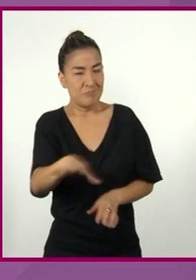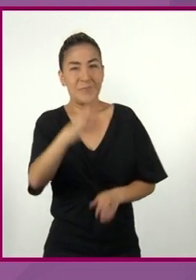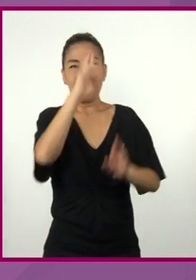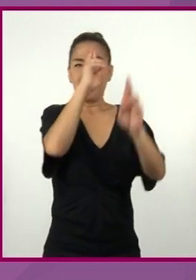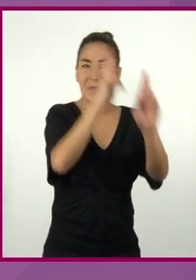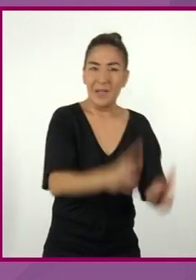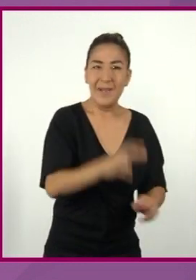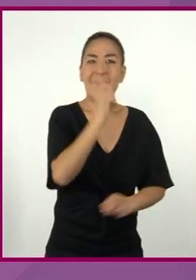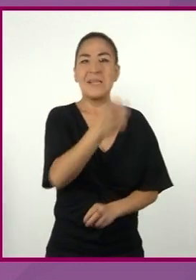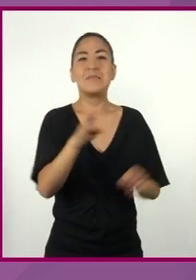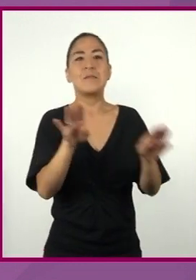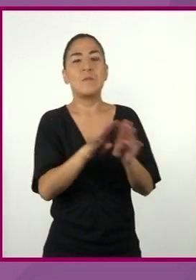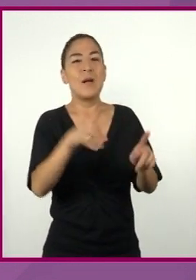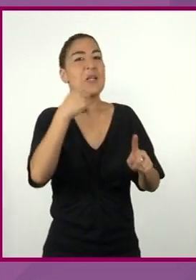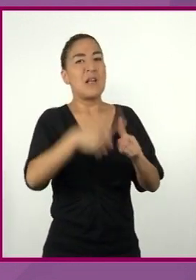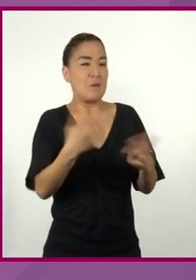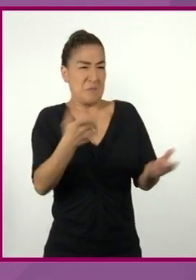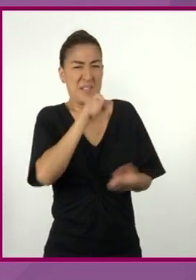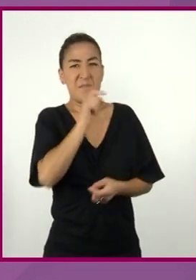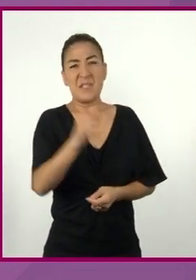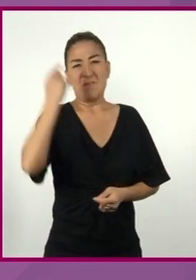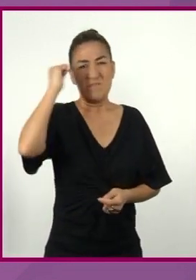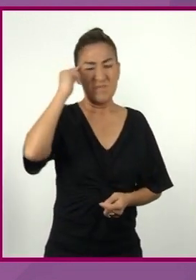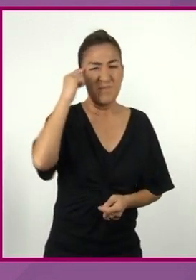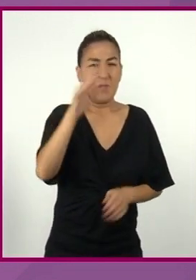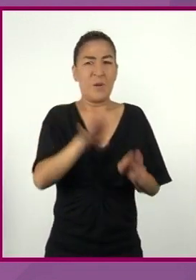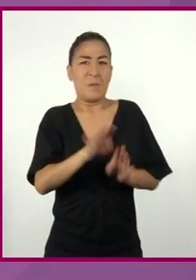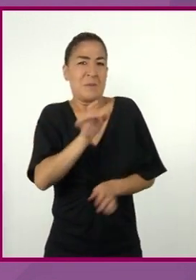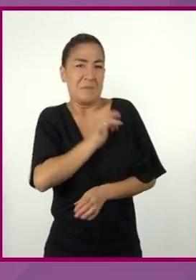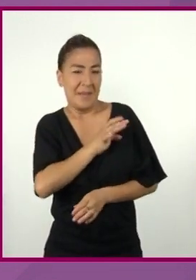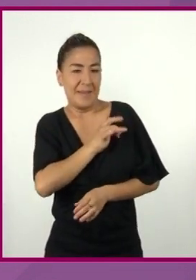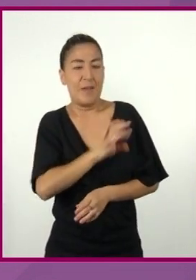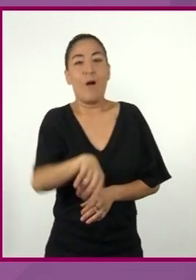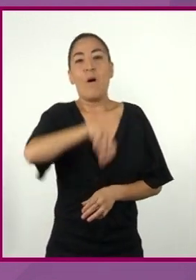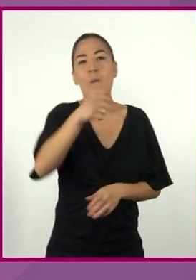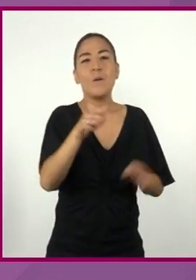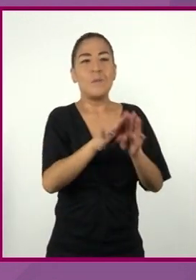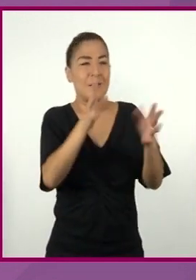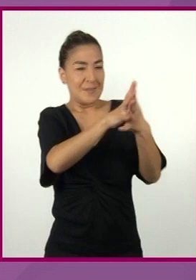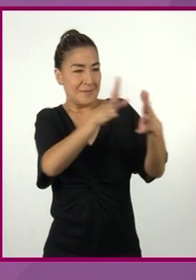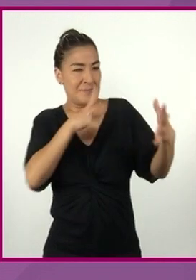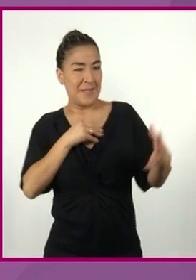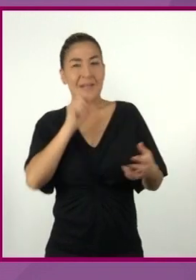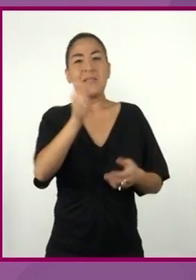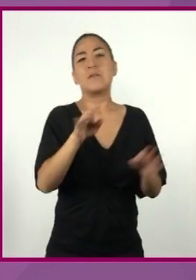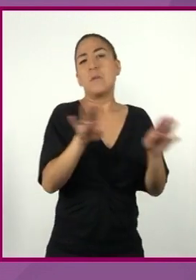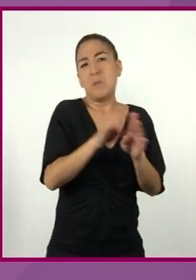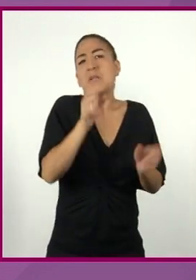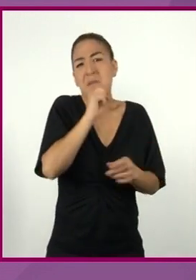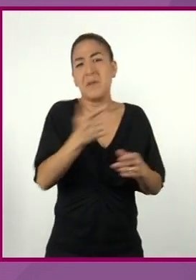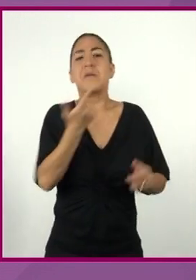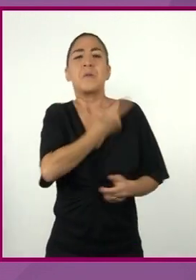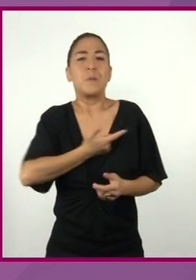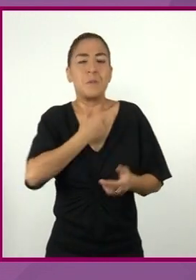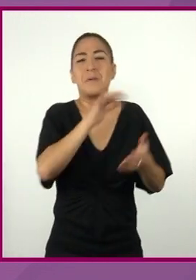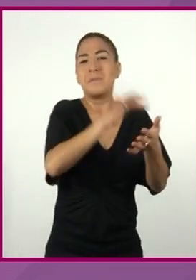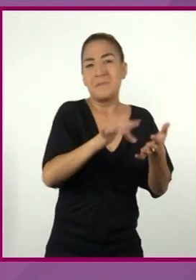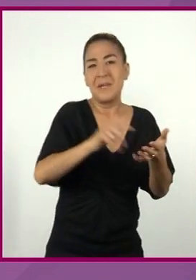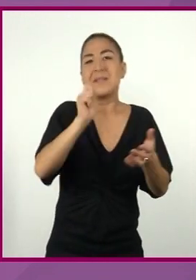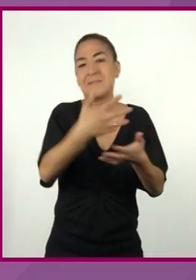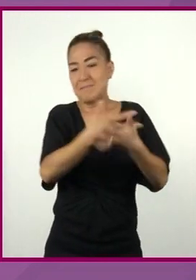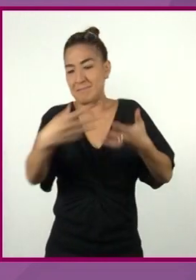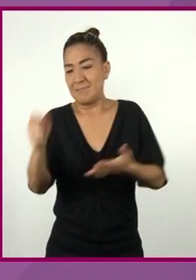o incluso que nos da miedo o enojo, inspirarse e imitar a otros o como mero esparcimiento.